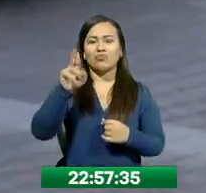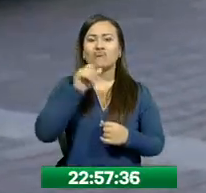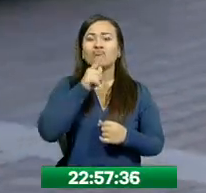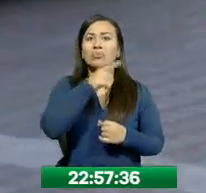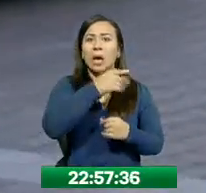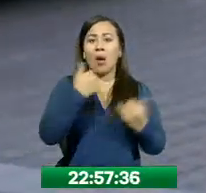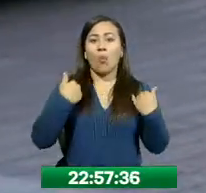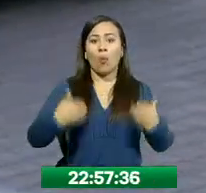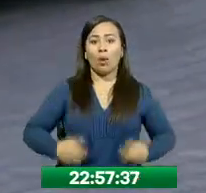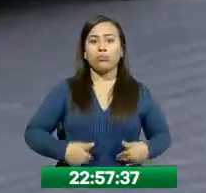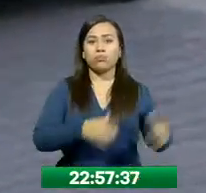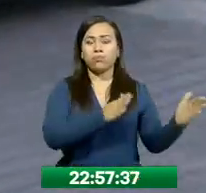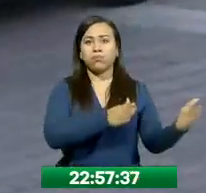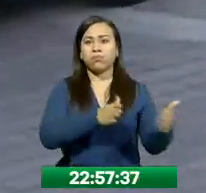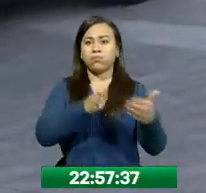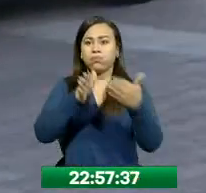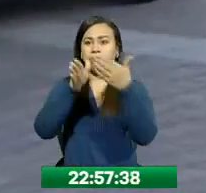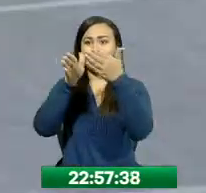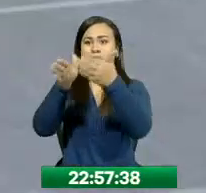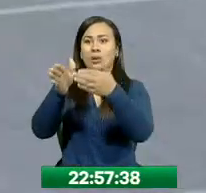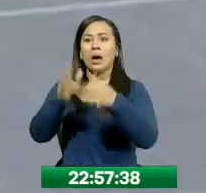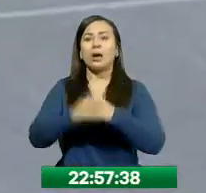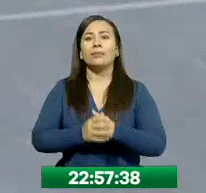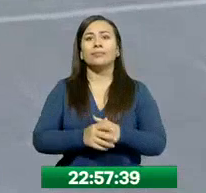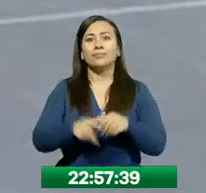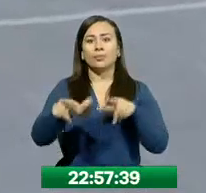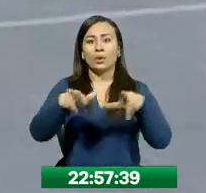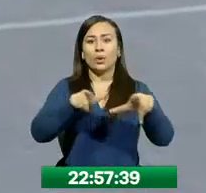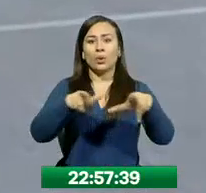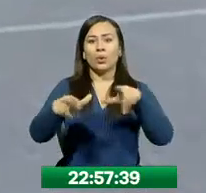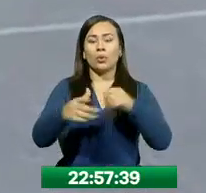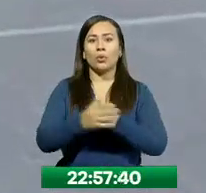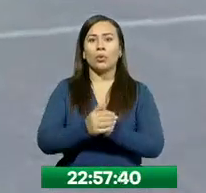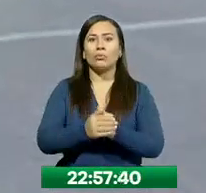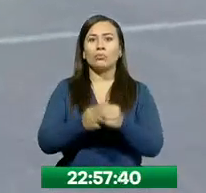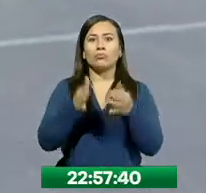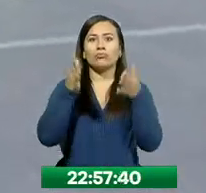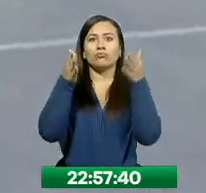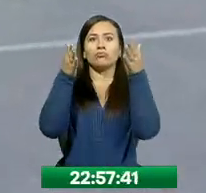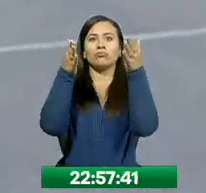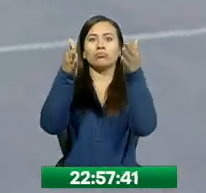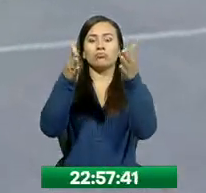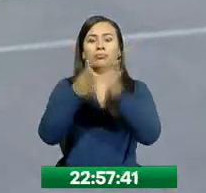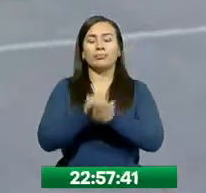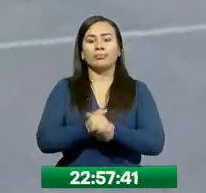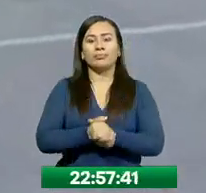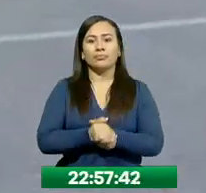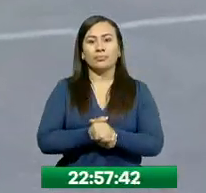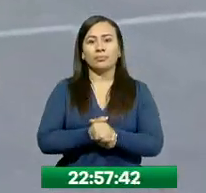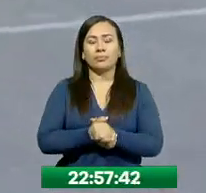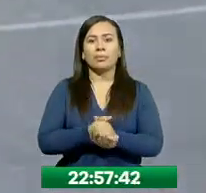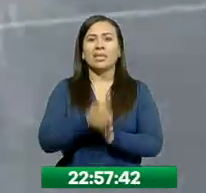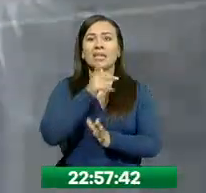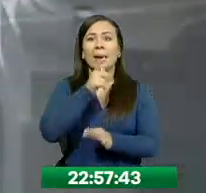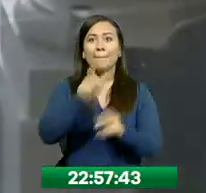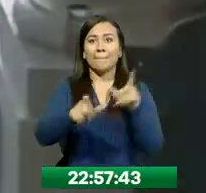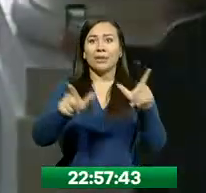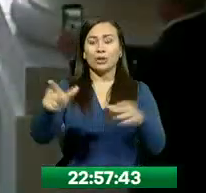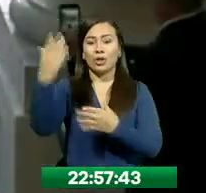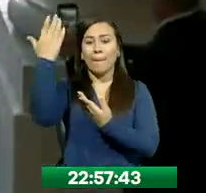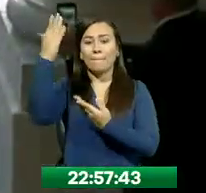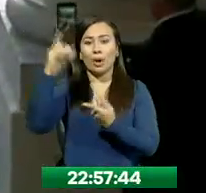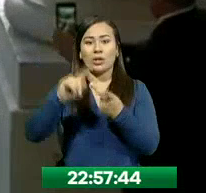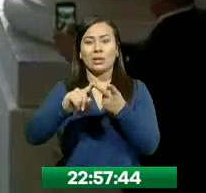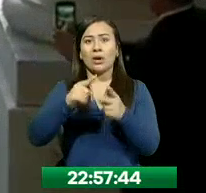al Capitolio. Su féretro fue trasladado hasta la rotonda en donde se levantó una capilla ardiente, donde ciudadanos, políticos